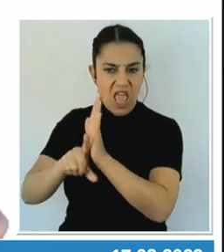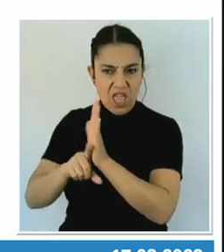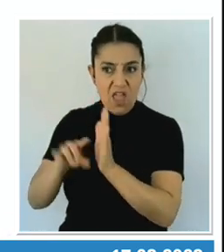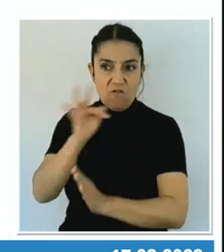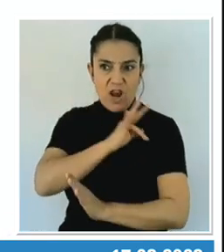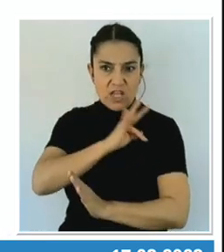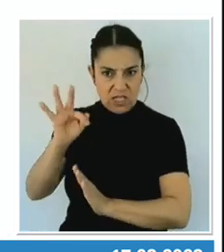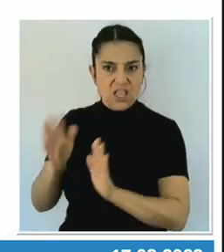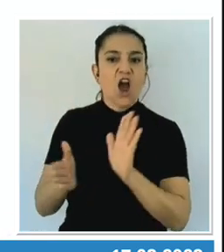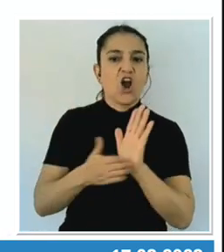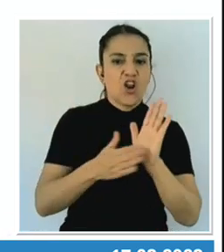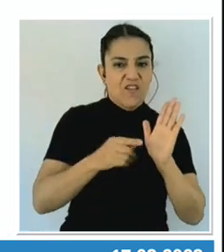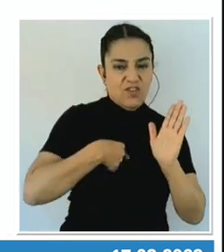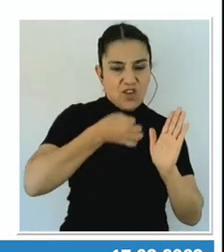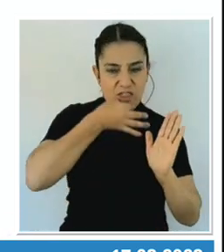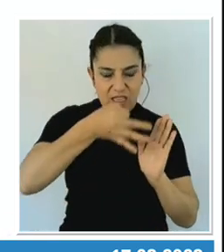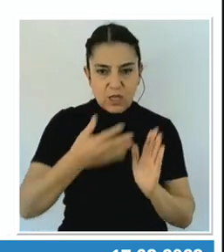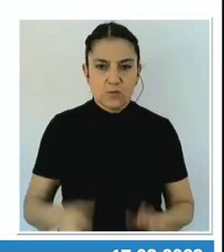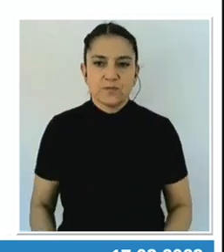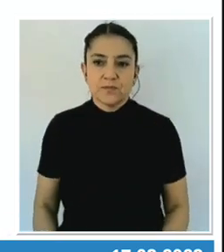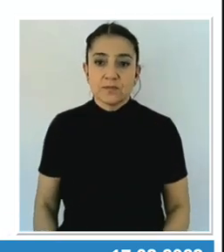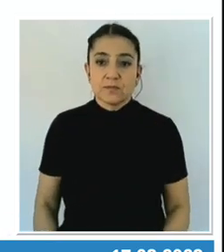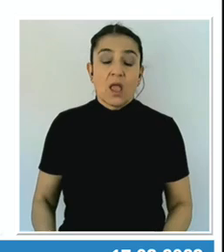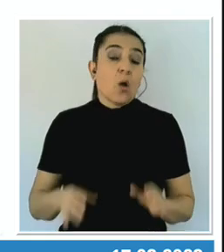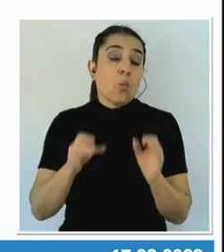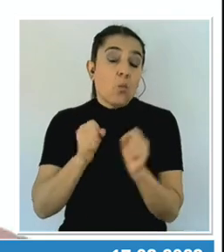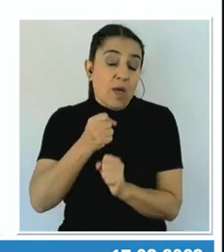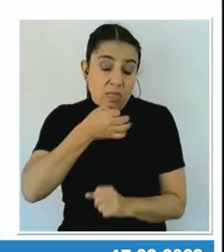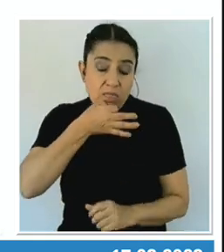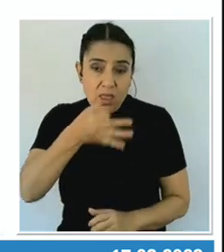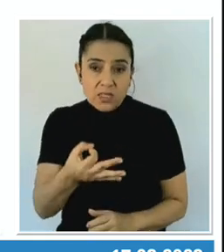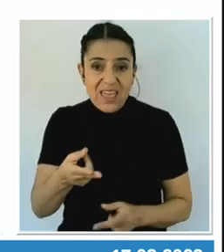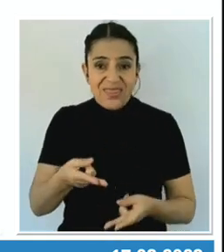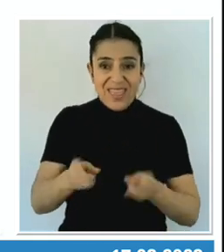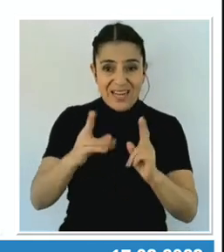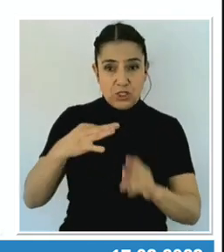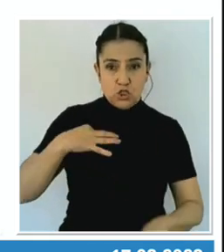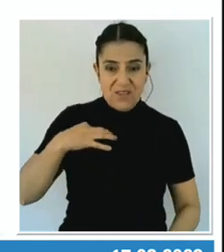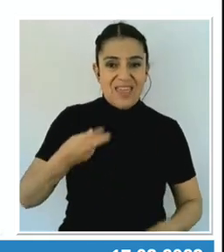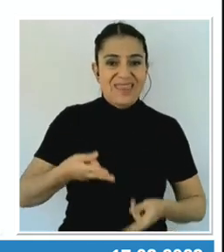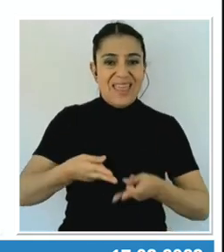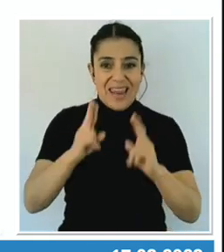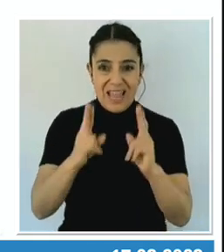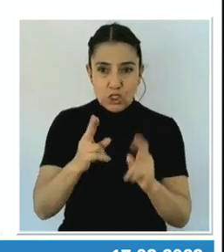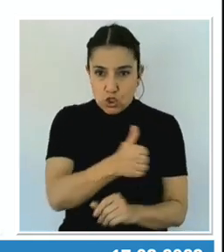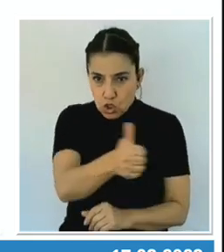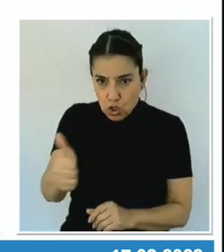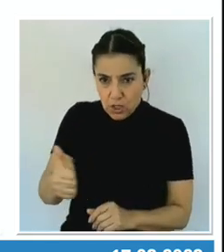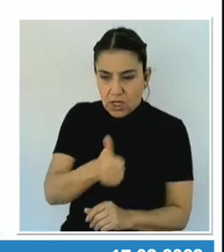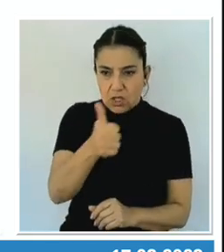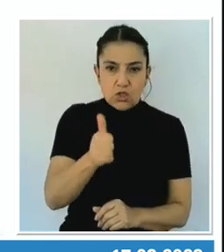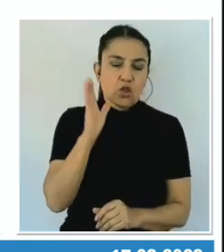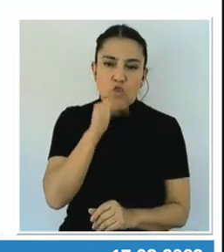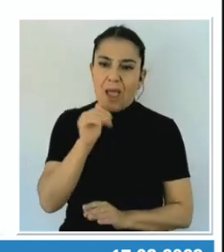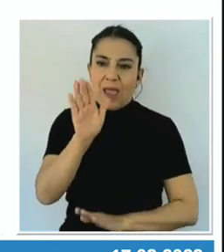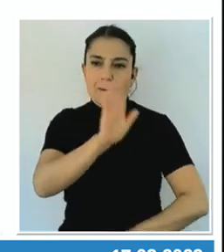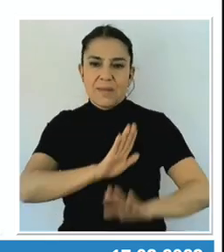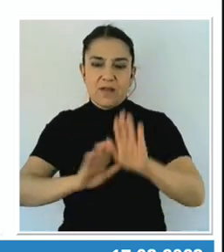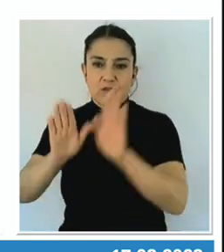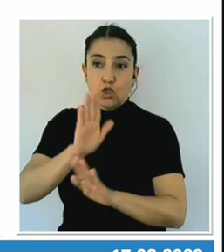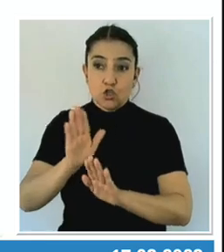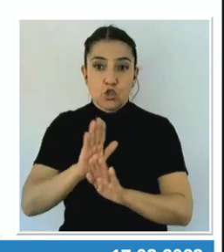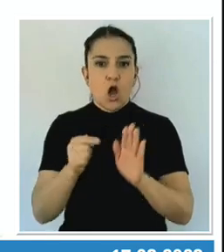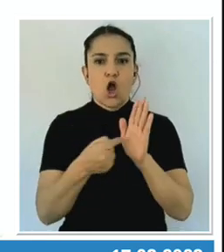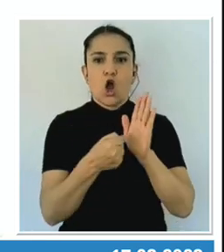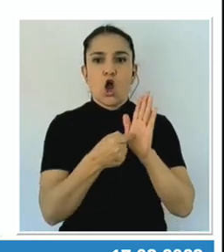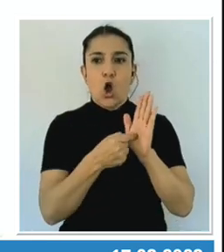puede concluirse que no hay en el derecho civil, nuestro derecho común, una protección frente a la variabilidad de la regulación o el cambio de las reglas